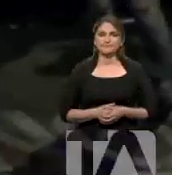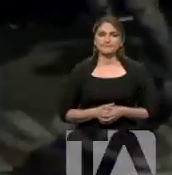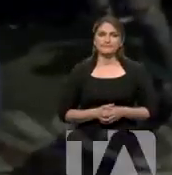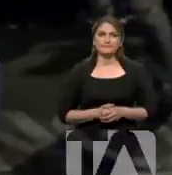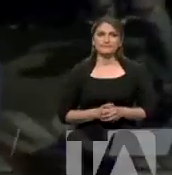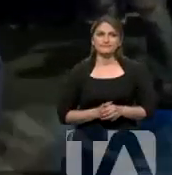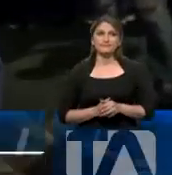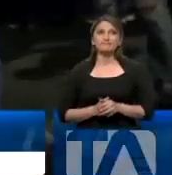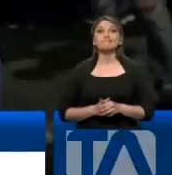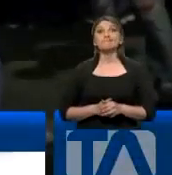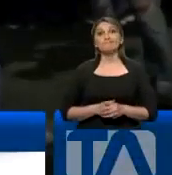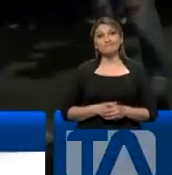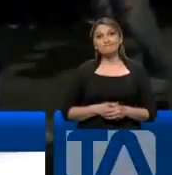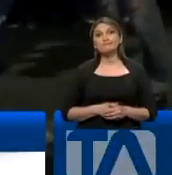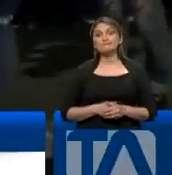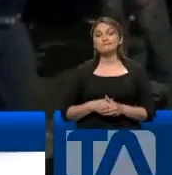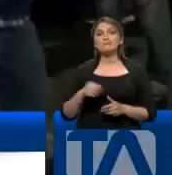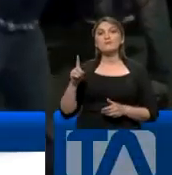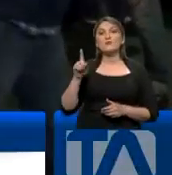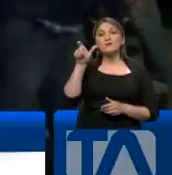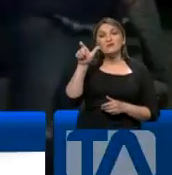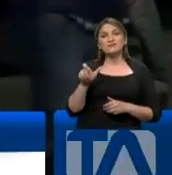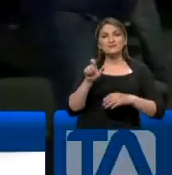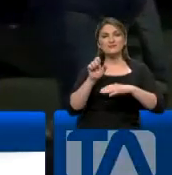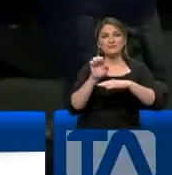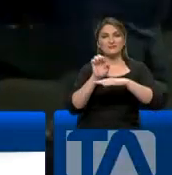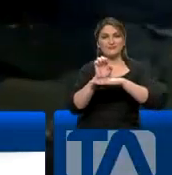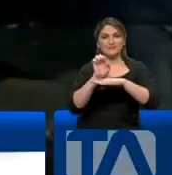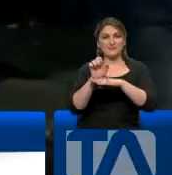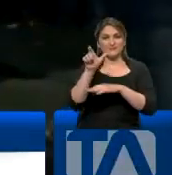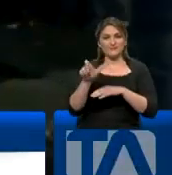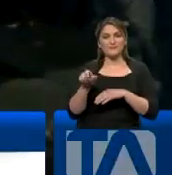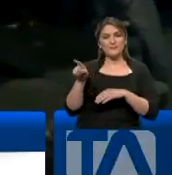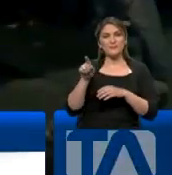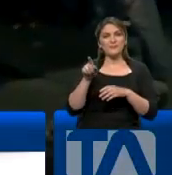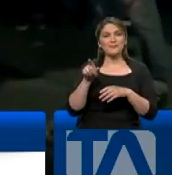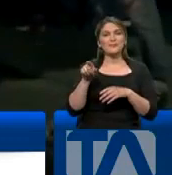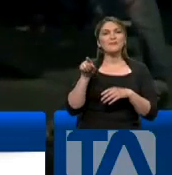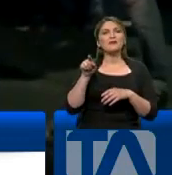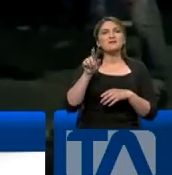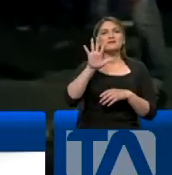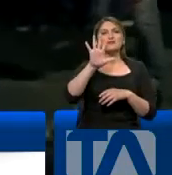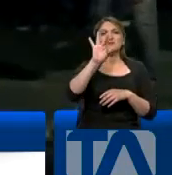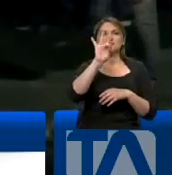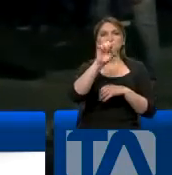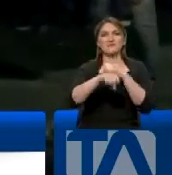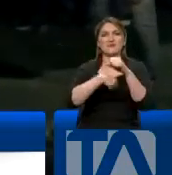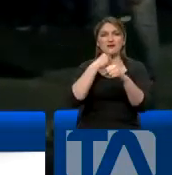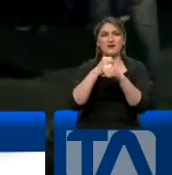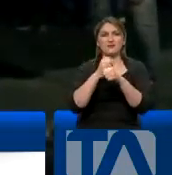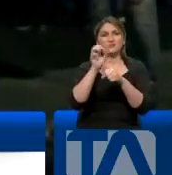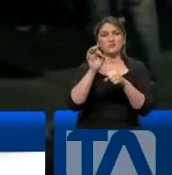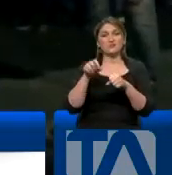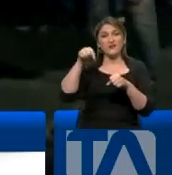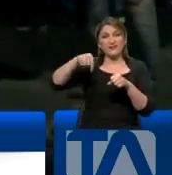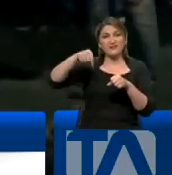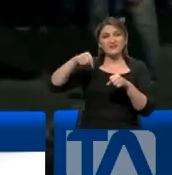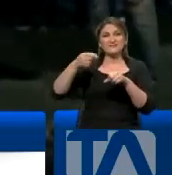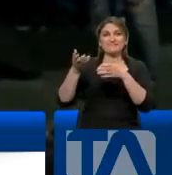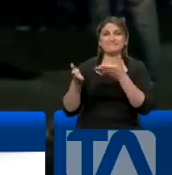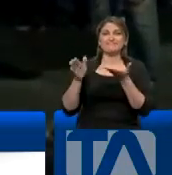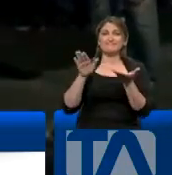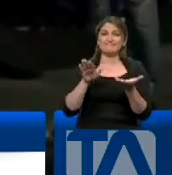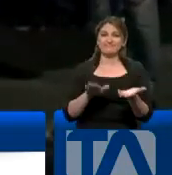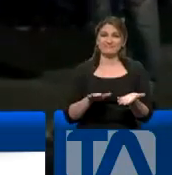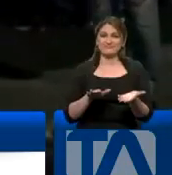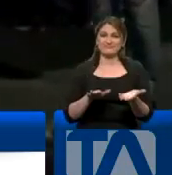Bien, pues también cabe resaltar que un ecuatoriano de 58 años de edad, residente en Venezuela, falleció lamentablemente aquí en el límite